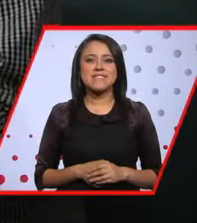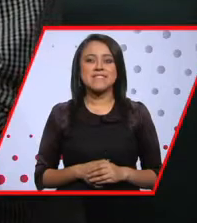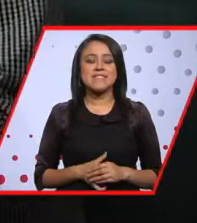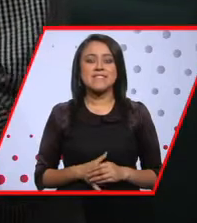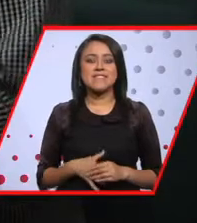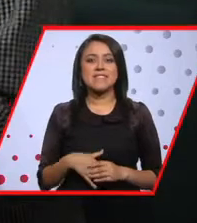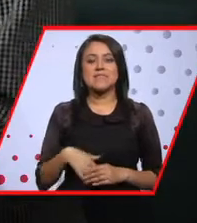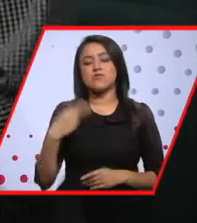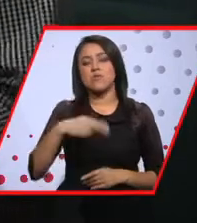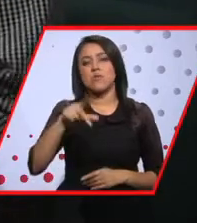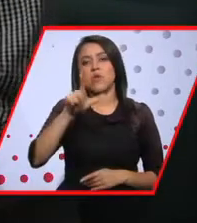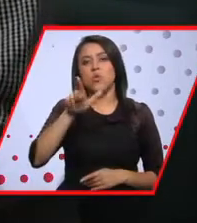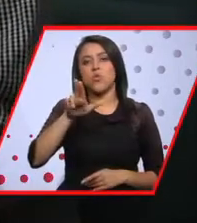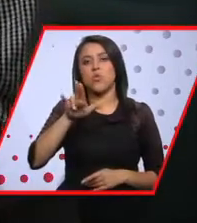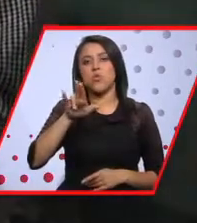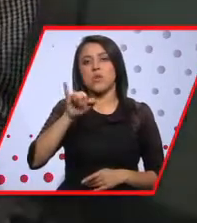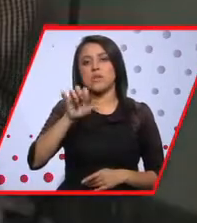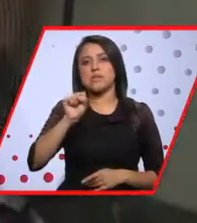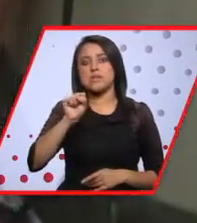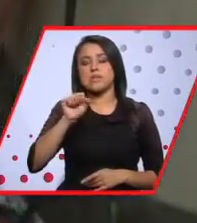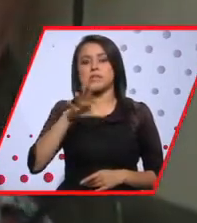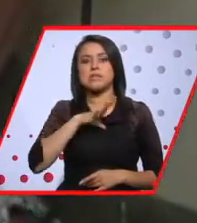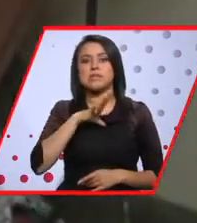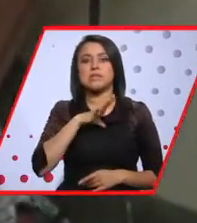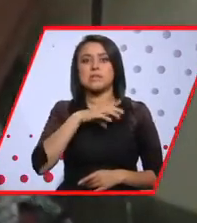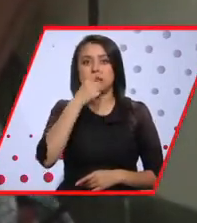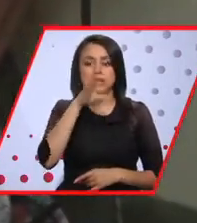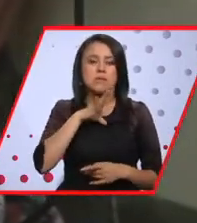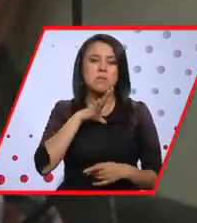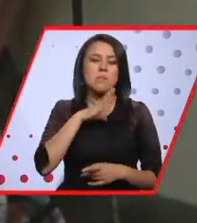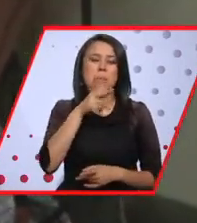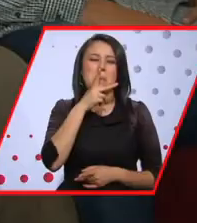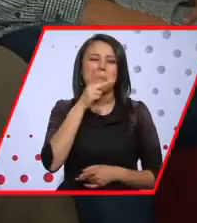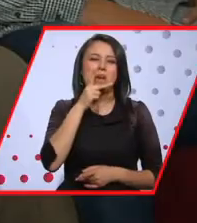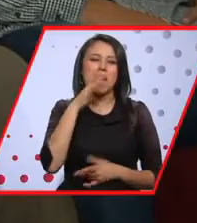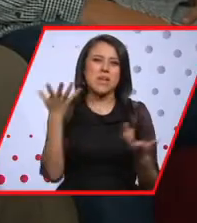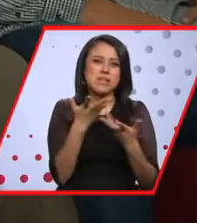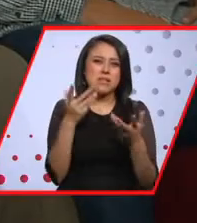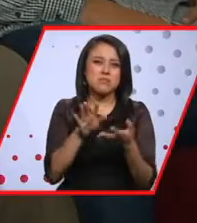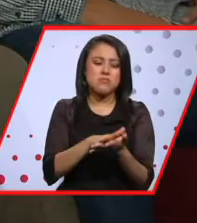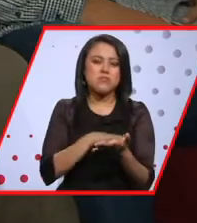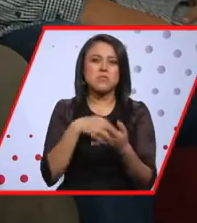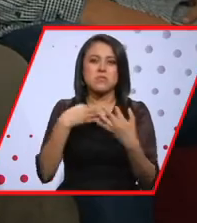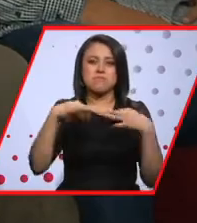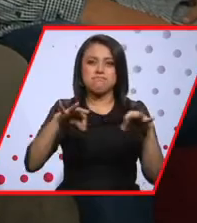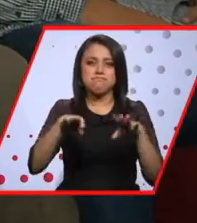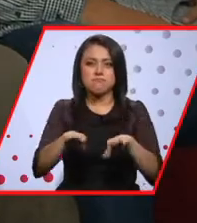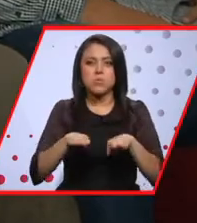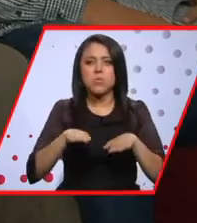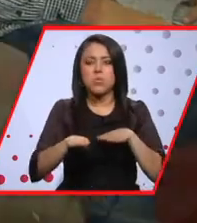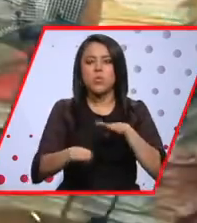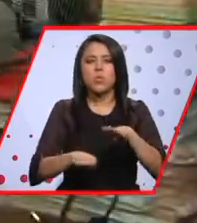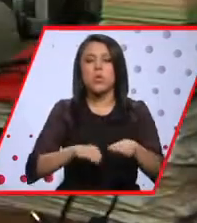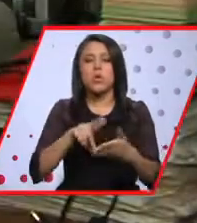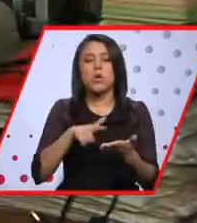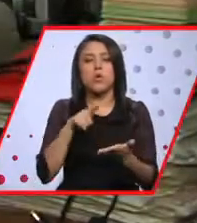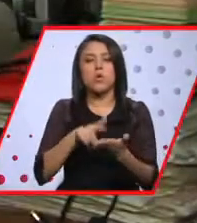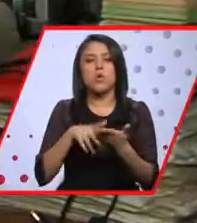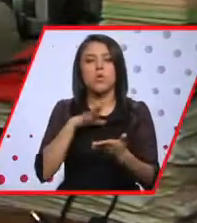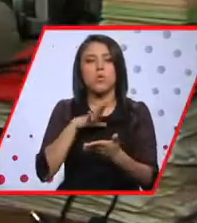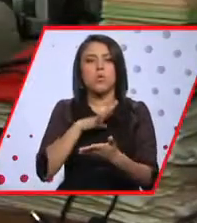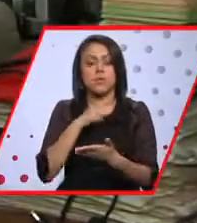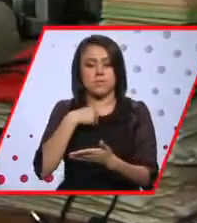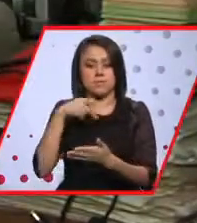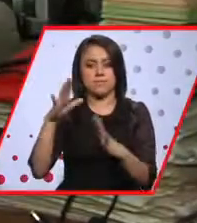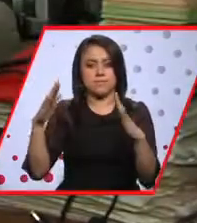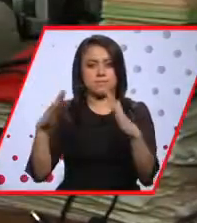Él es Luigi Bota. Comenta que en los años 80 su padre comenzó con un negocio textil en la delegación Cuauhtémoc de la Ciudad de México. Ese predio es